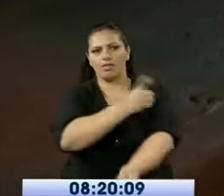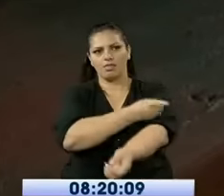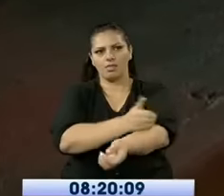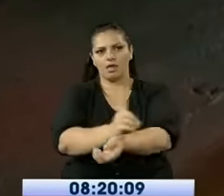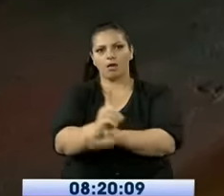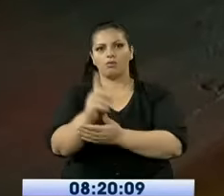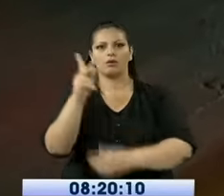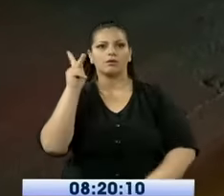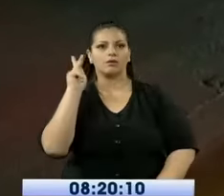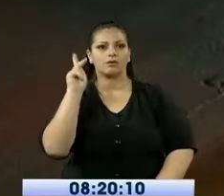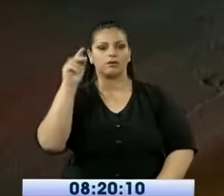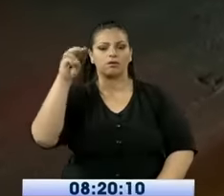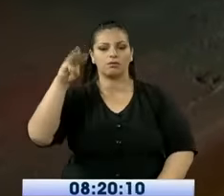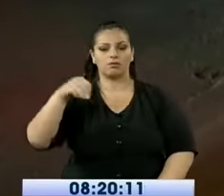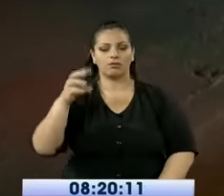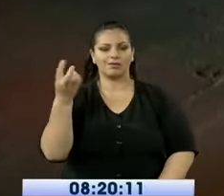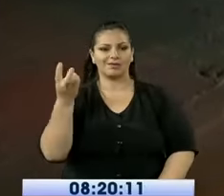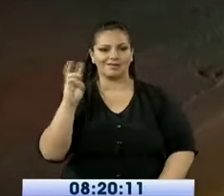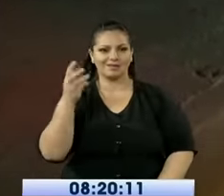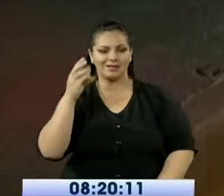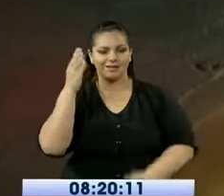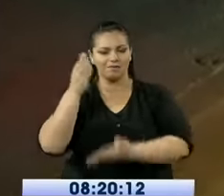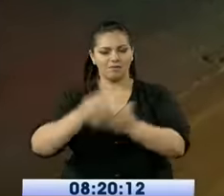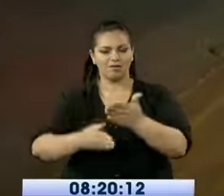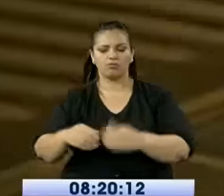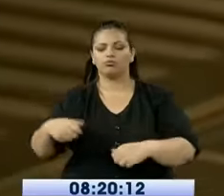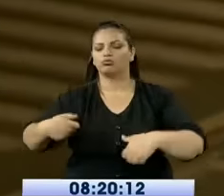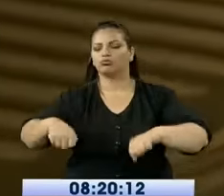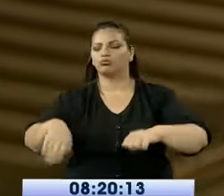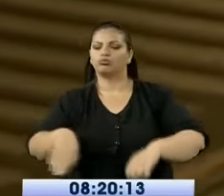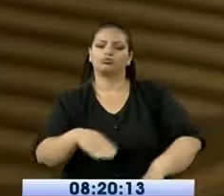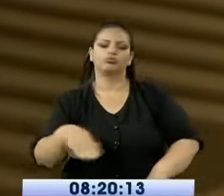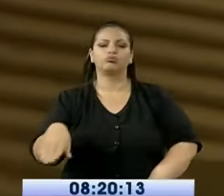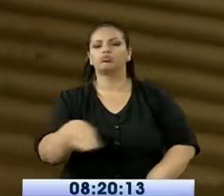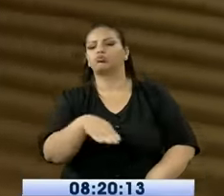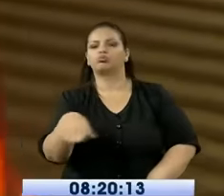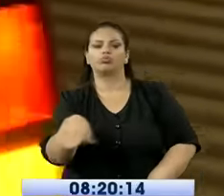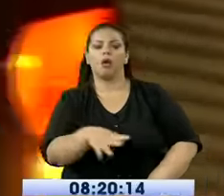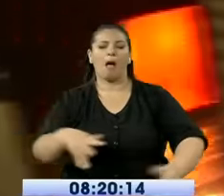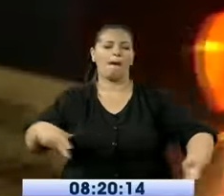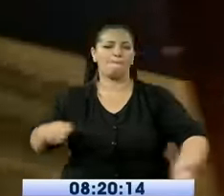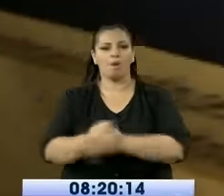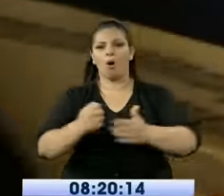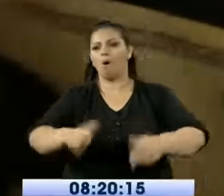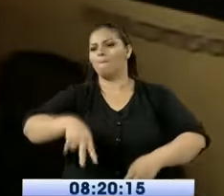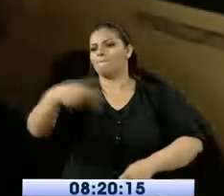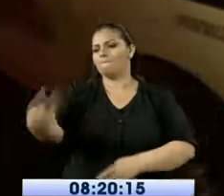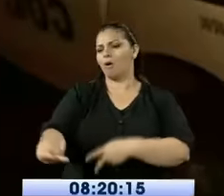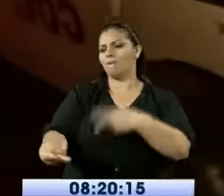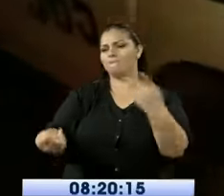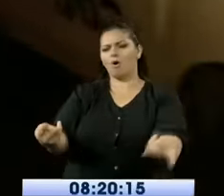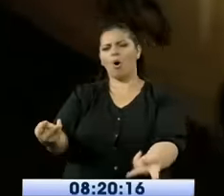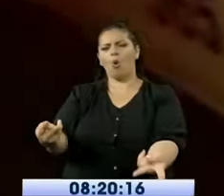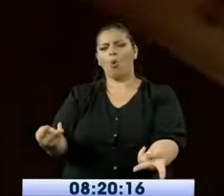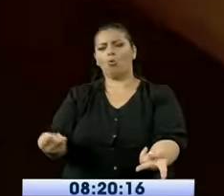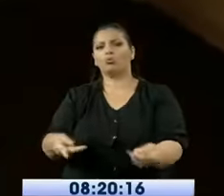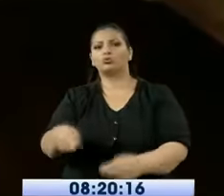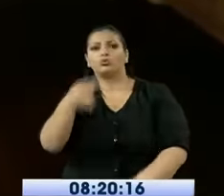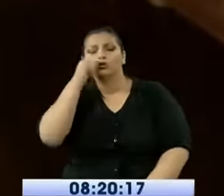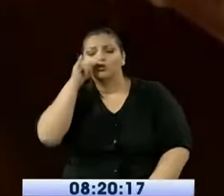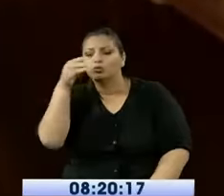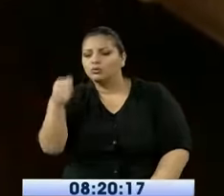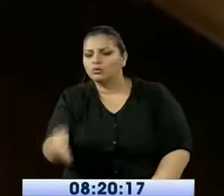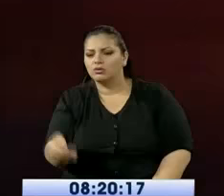al noroeste de Guayaquil. Producto del impacto, el menor resultó con varios golpes y fue trasladado en una ambulancia hasta una casa de